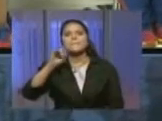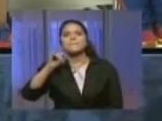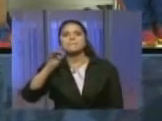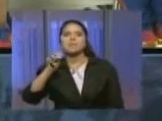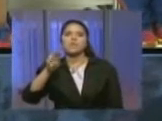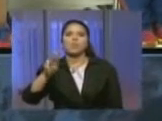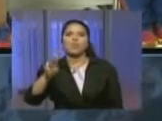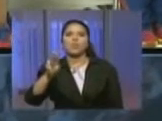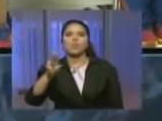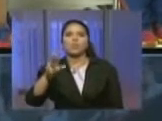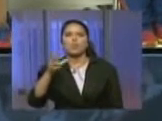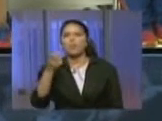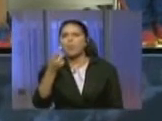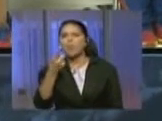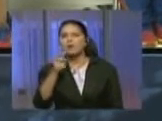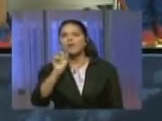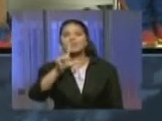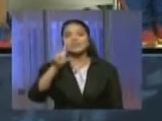varg